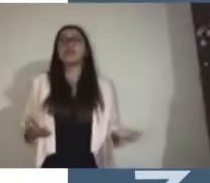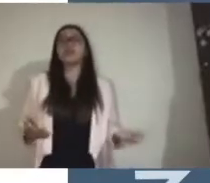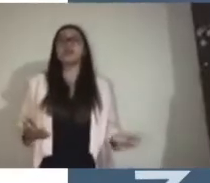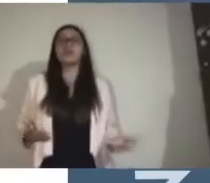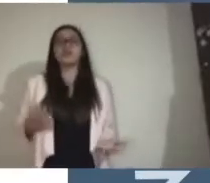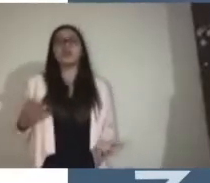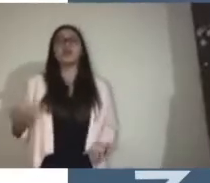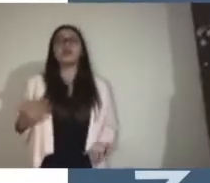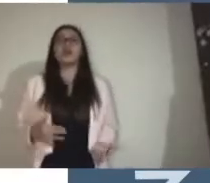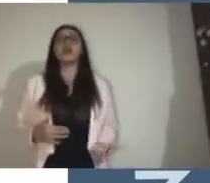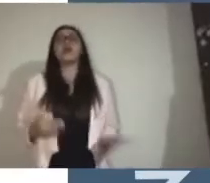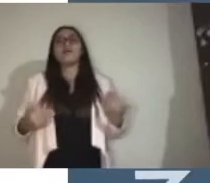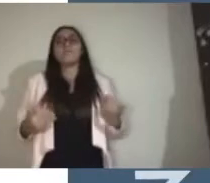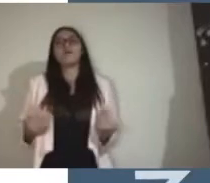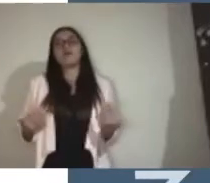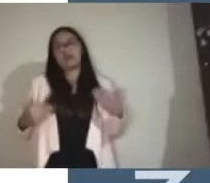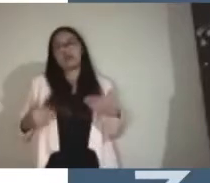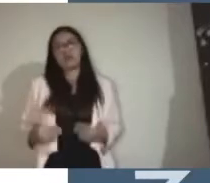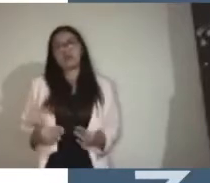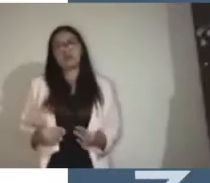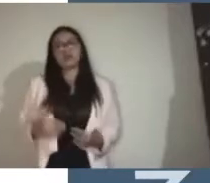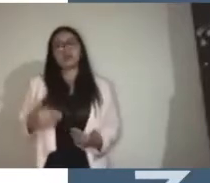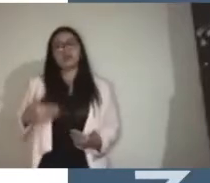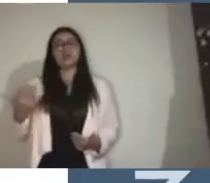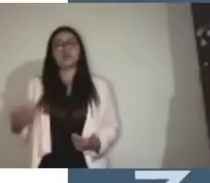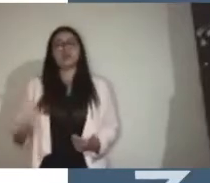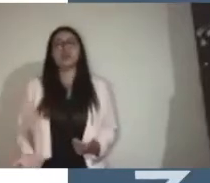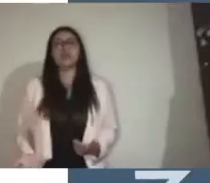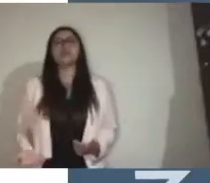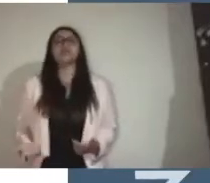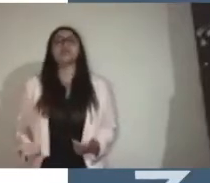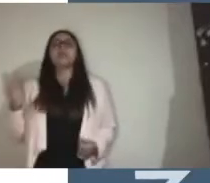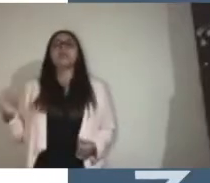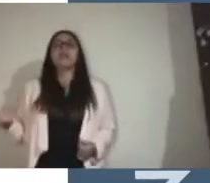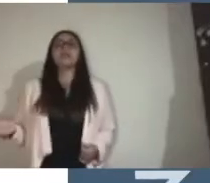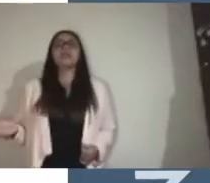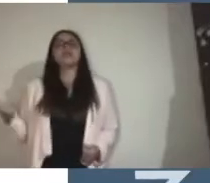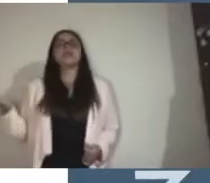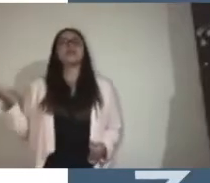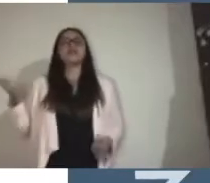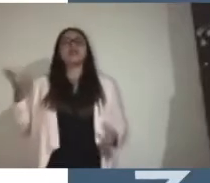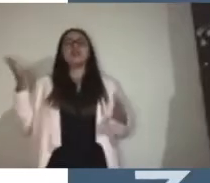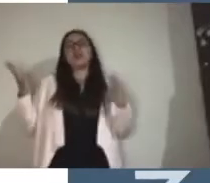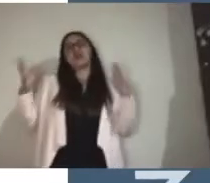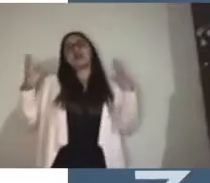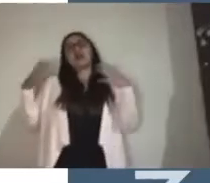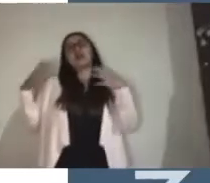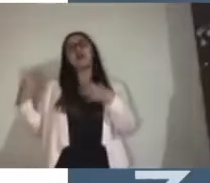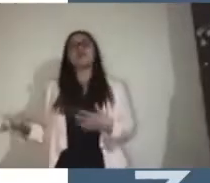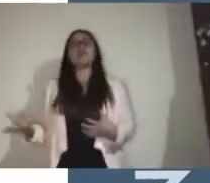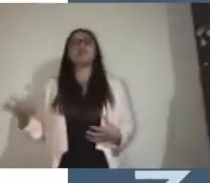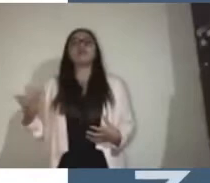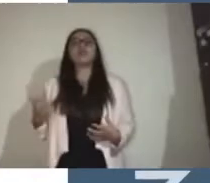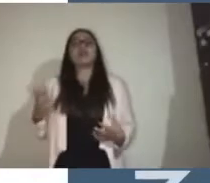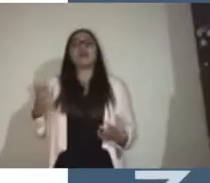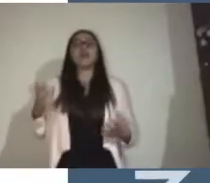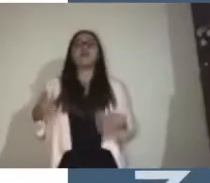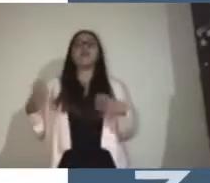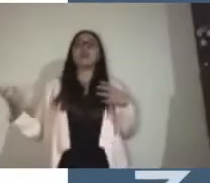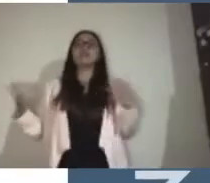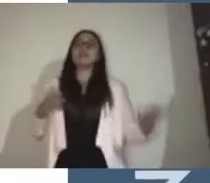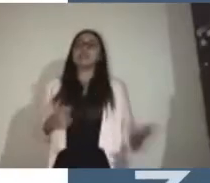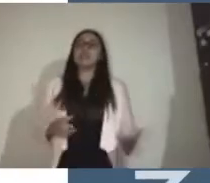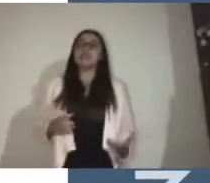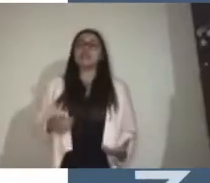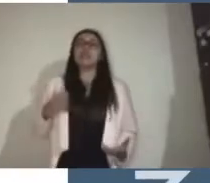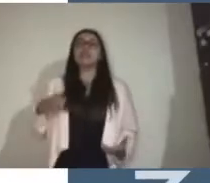diagnóstico, y eso puede dar peores resultados en cuanto a sobrevida. También ellos cuentan como una de